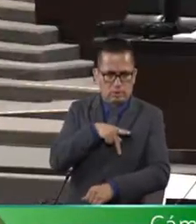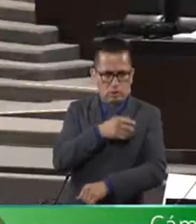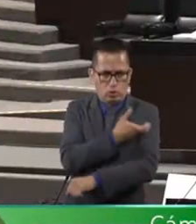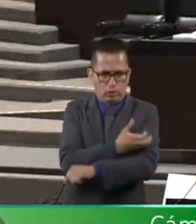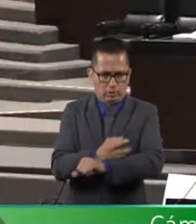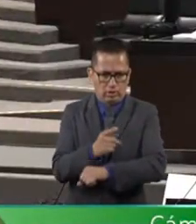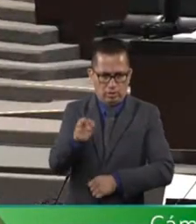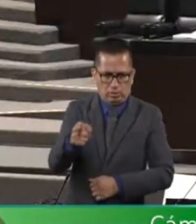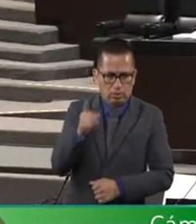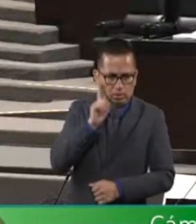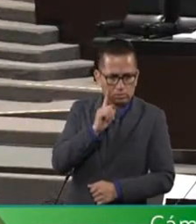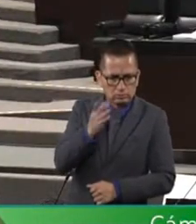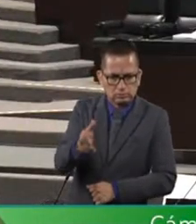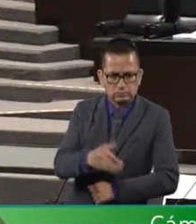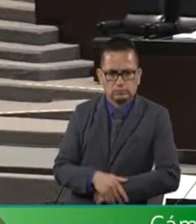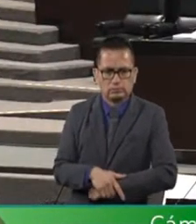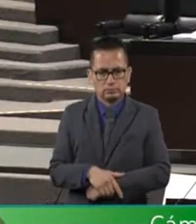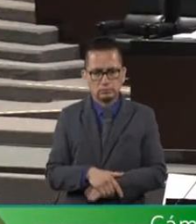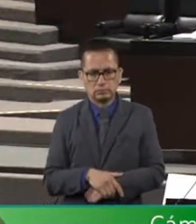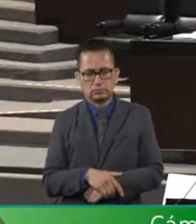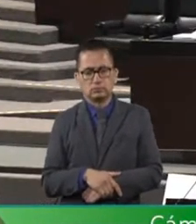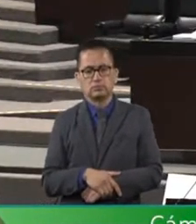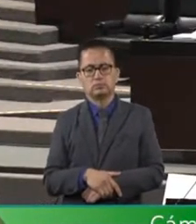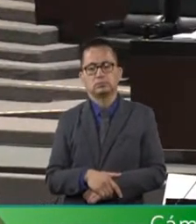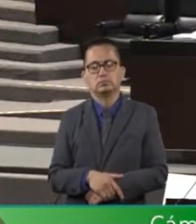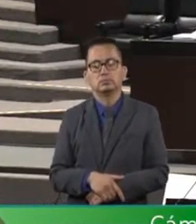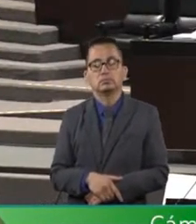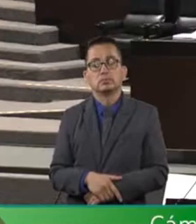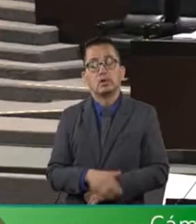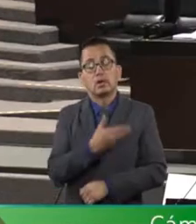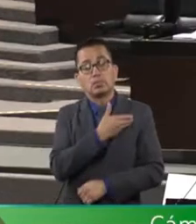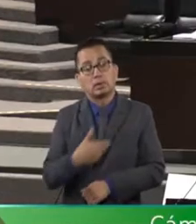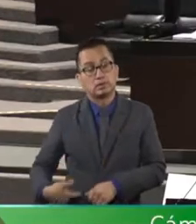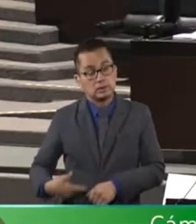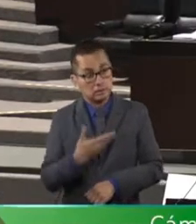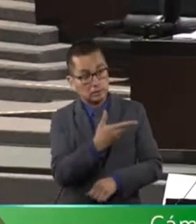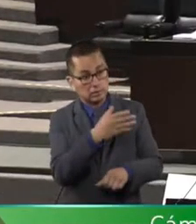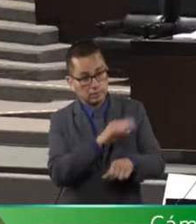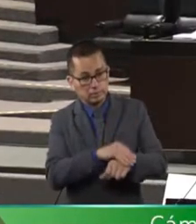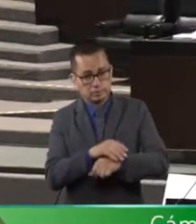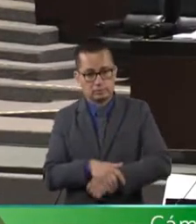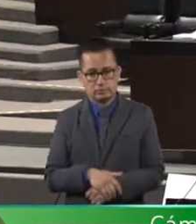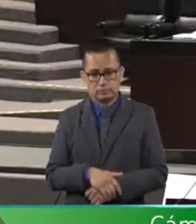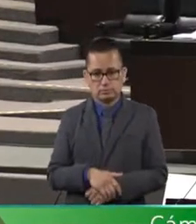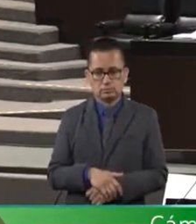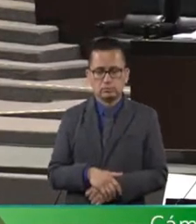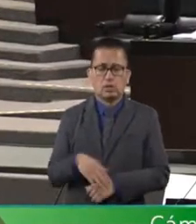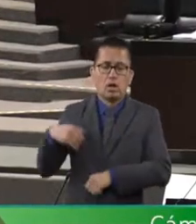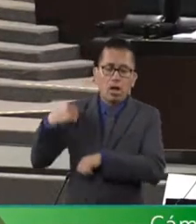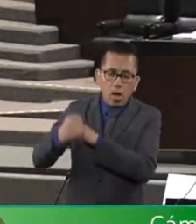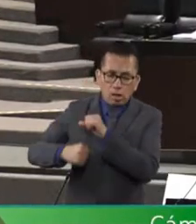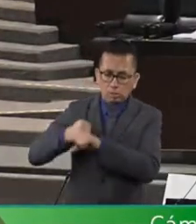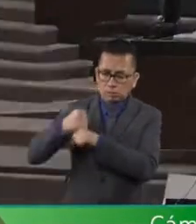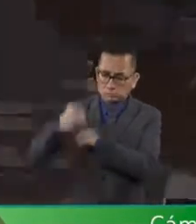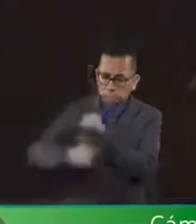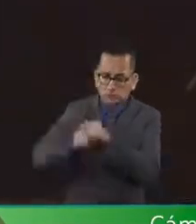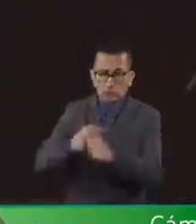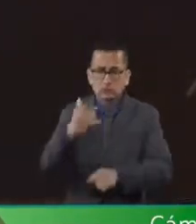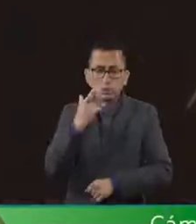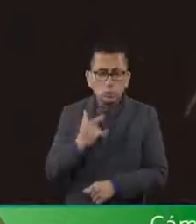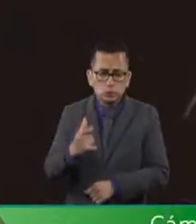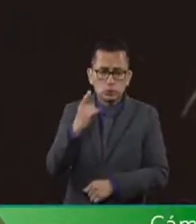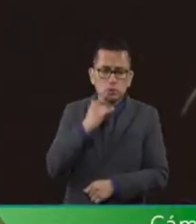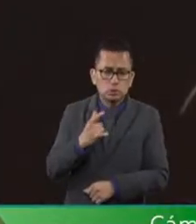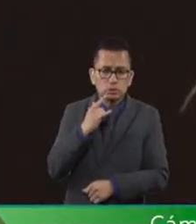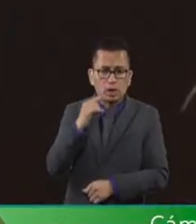Gracias. Con el permiso de la presidencia. Años de lucha pueden ser disueltos hoy. Es una lástima, de verdad,